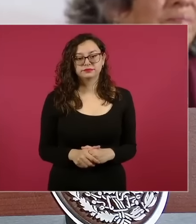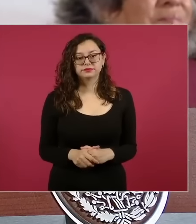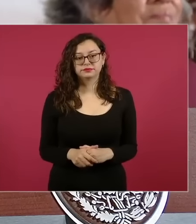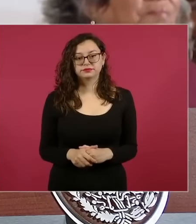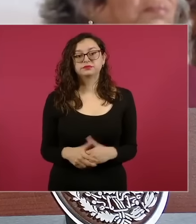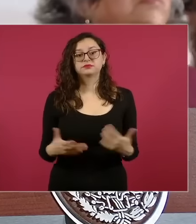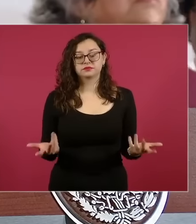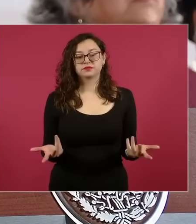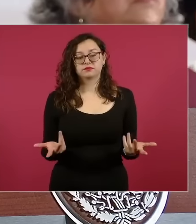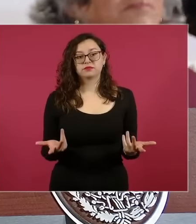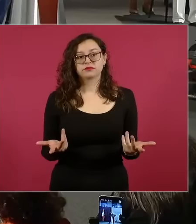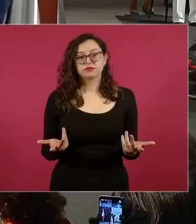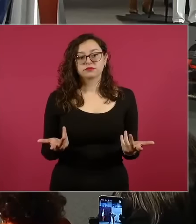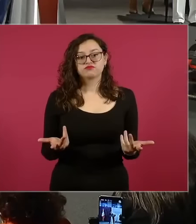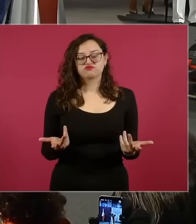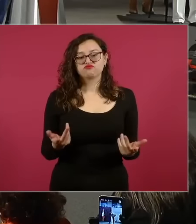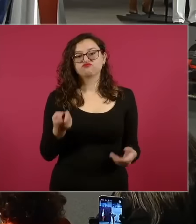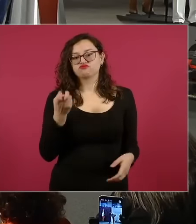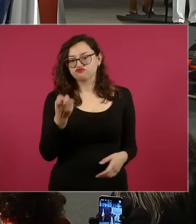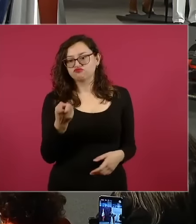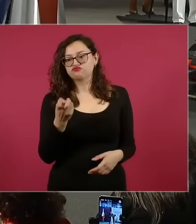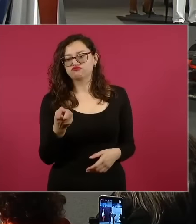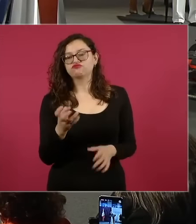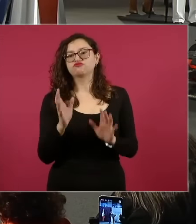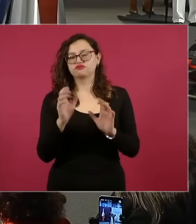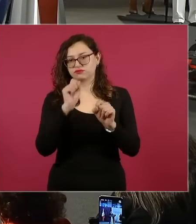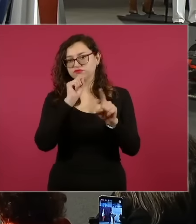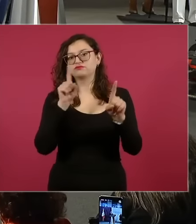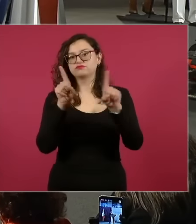Y esta es una reforma también aprobada